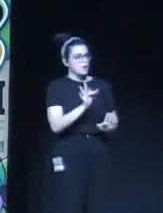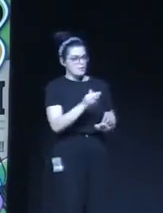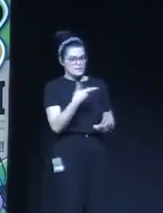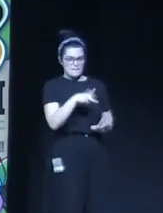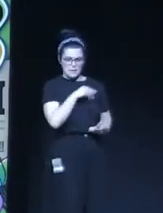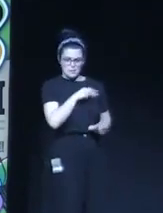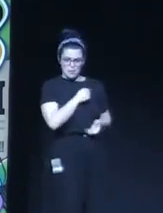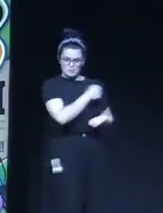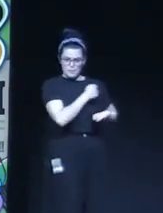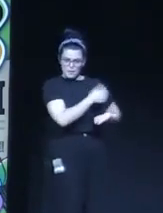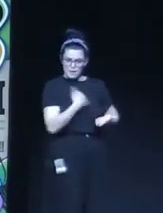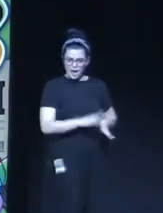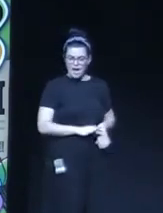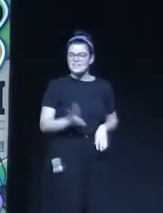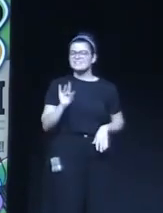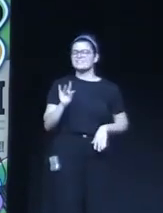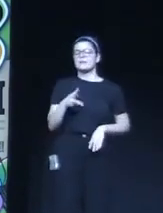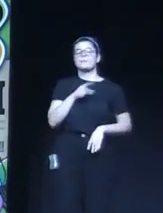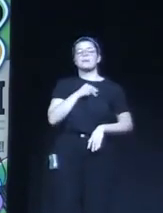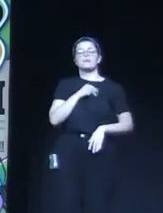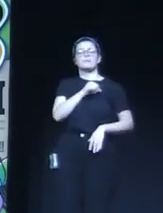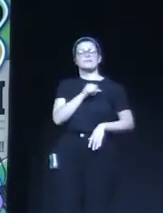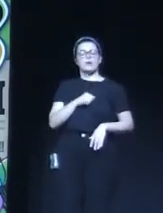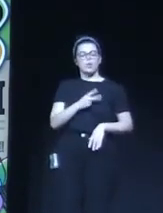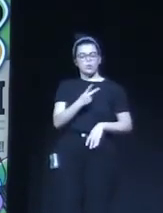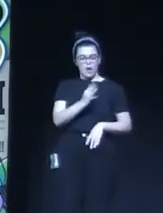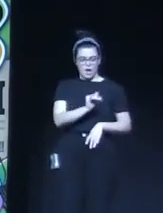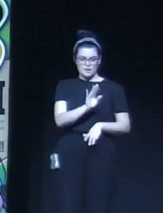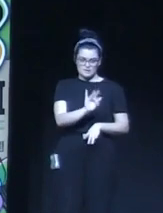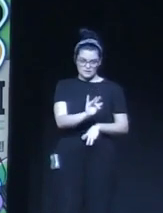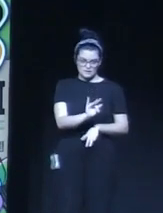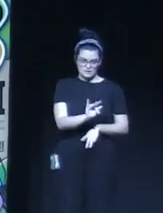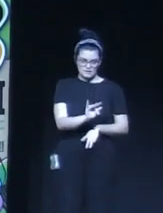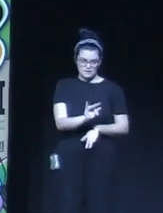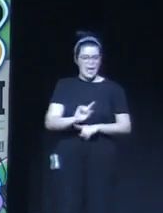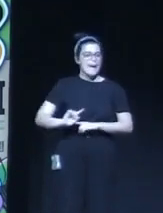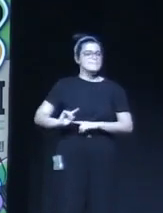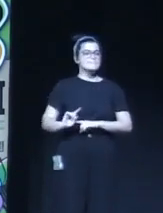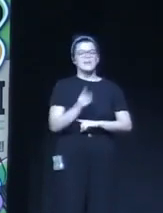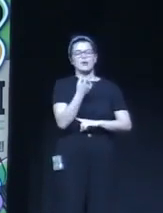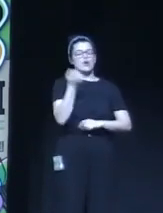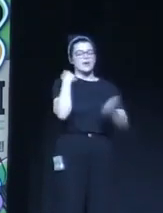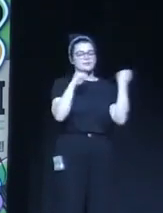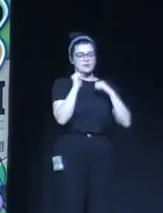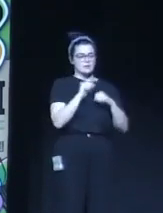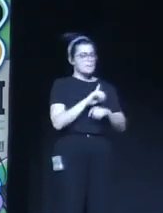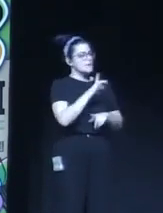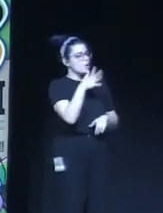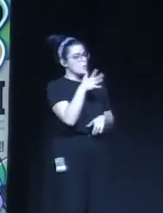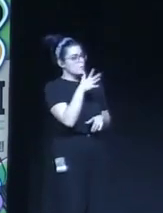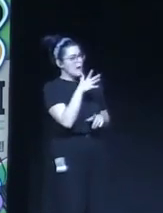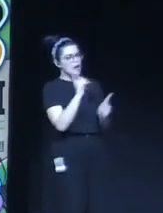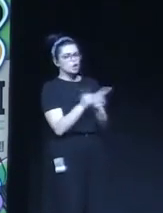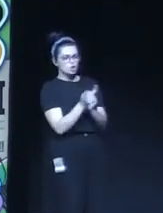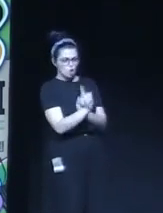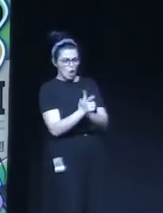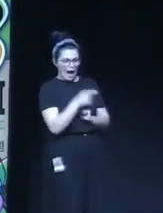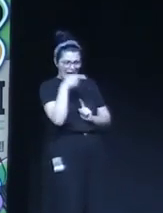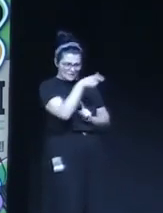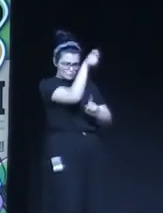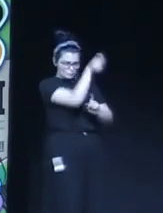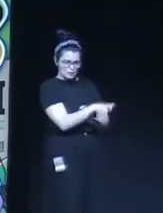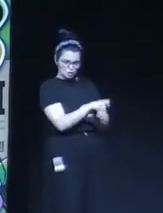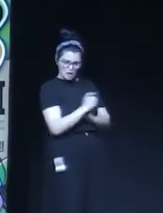premios. Sí, tengo dos premios personales. Y me dice, la mejor actriz... No al corto, a ti. No, a mí. A Begoña.